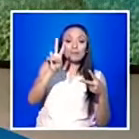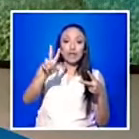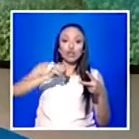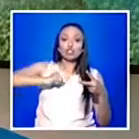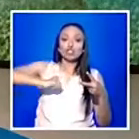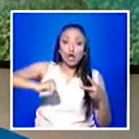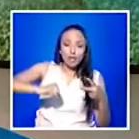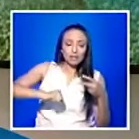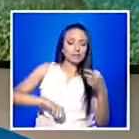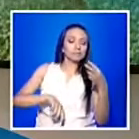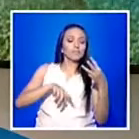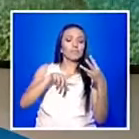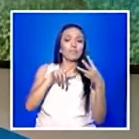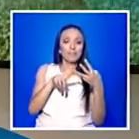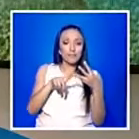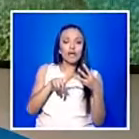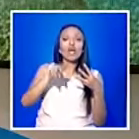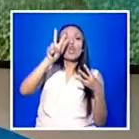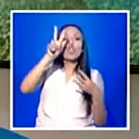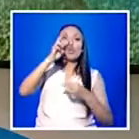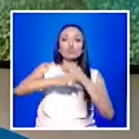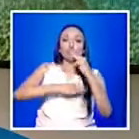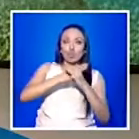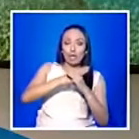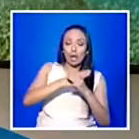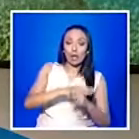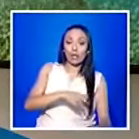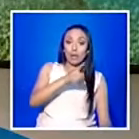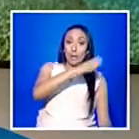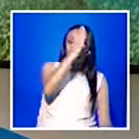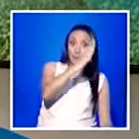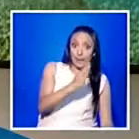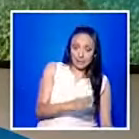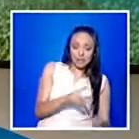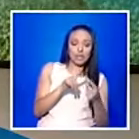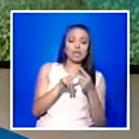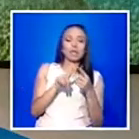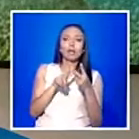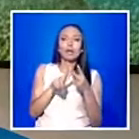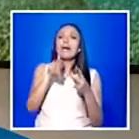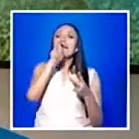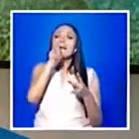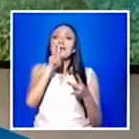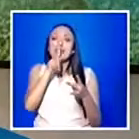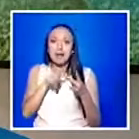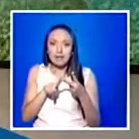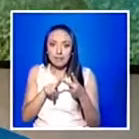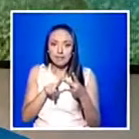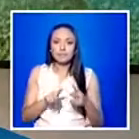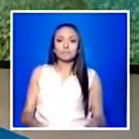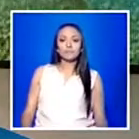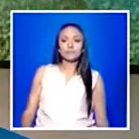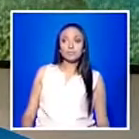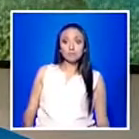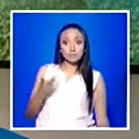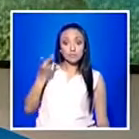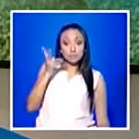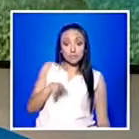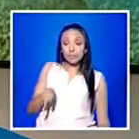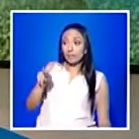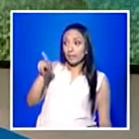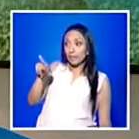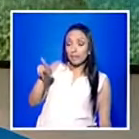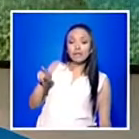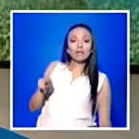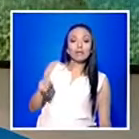2 mundiales de fútbol, en Brasil 2014 y también en Qatar 2022. Les contamos además que Enner Valencia en